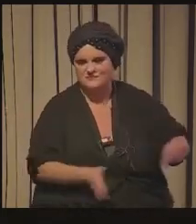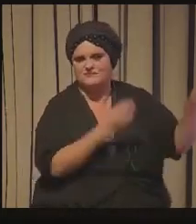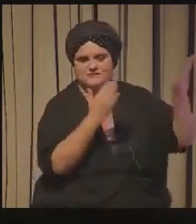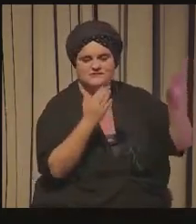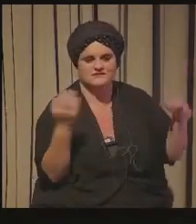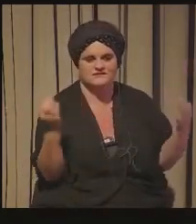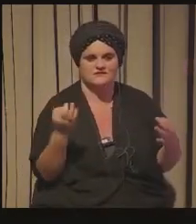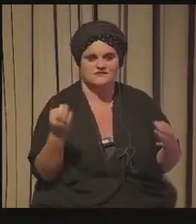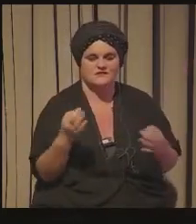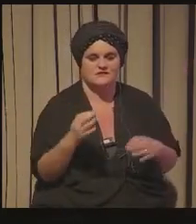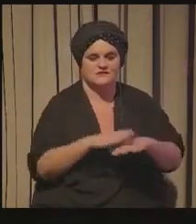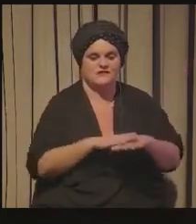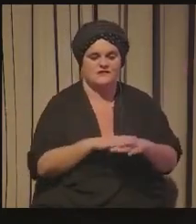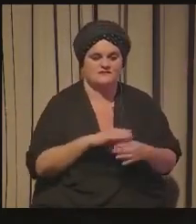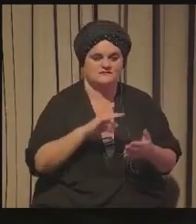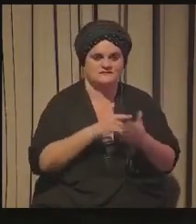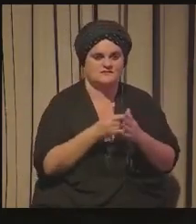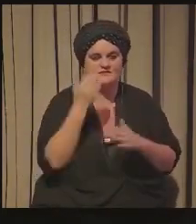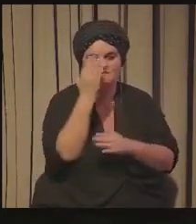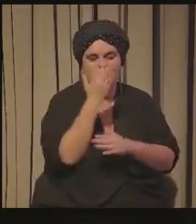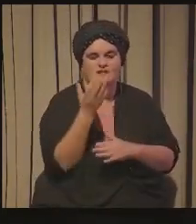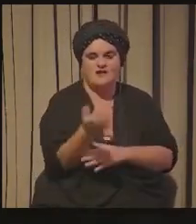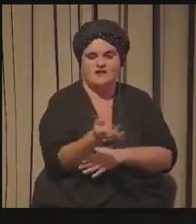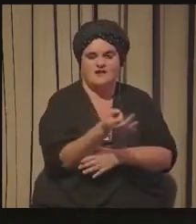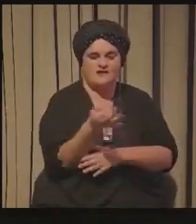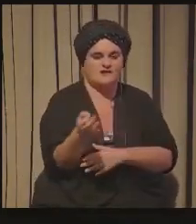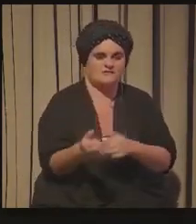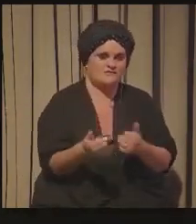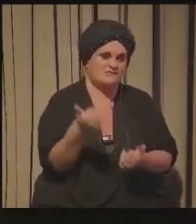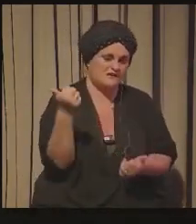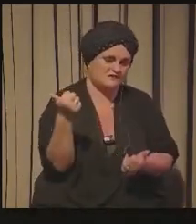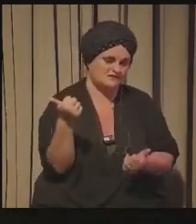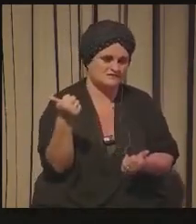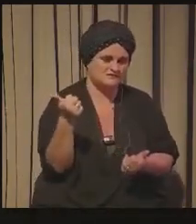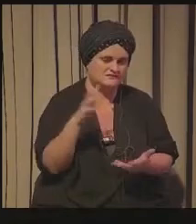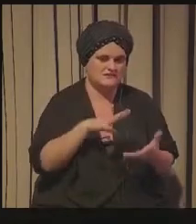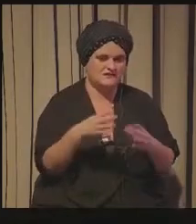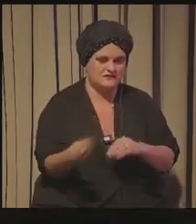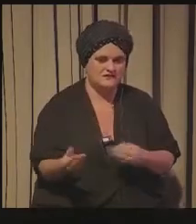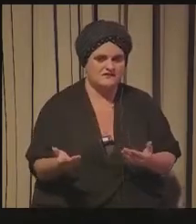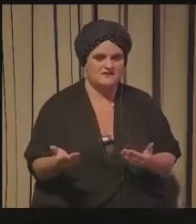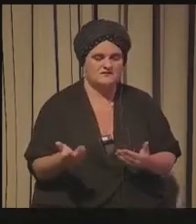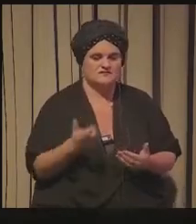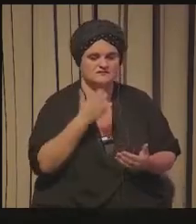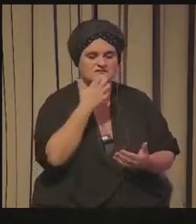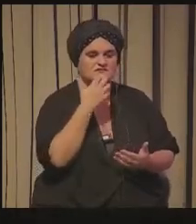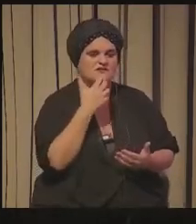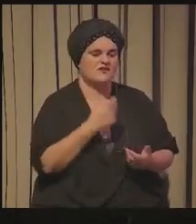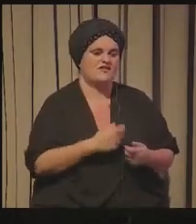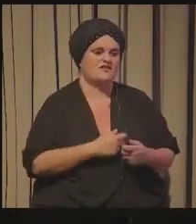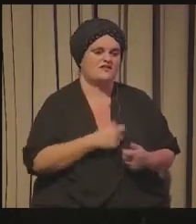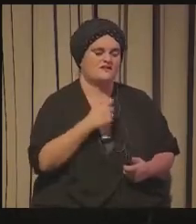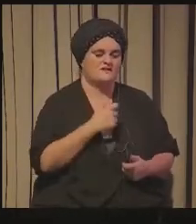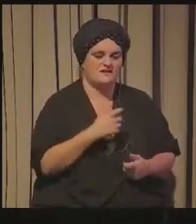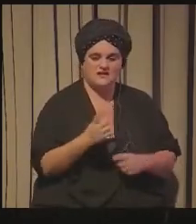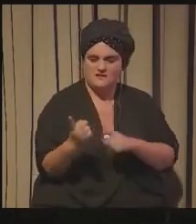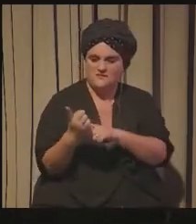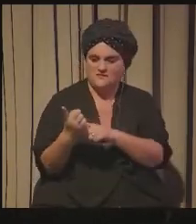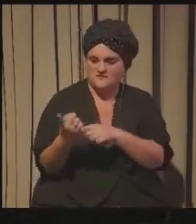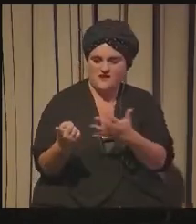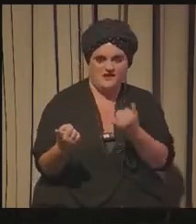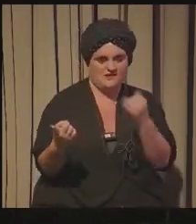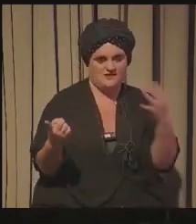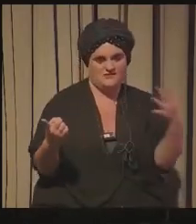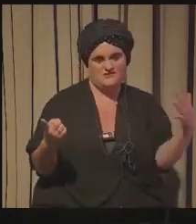que un sistema escolar fuera mucho más adecuado. Si yo quiero conocer las batallas de la guerra civil, aquí lo tengo todo y me